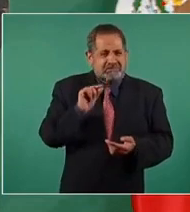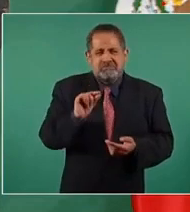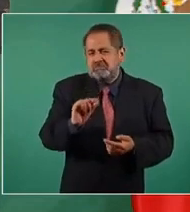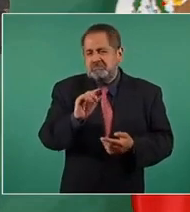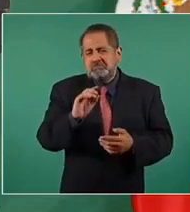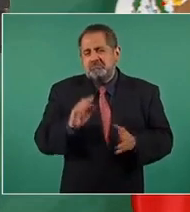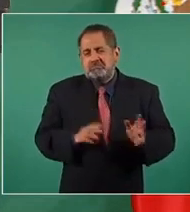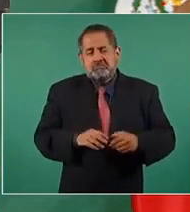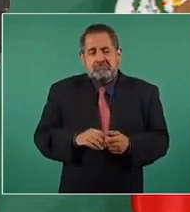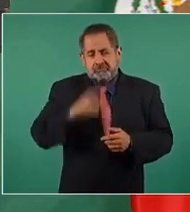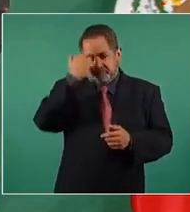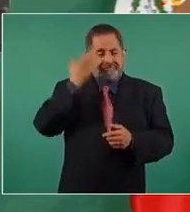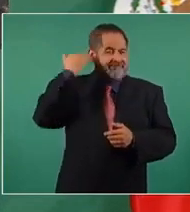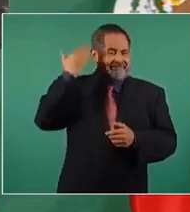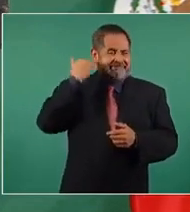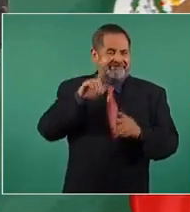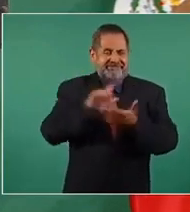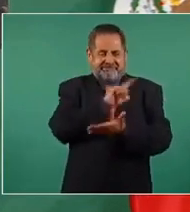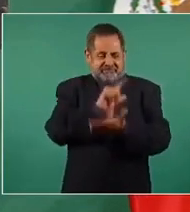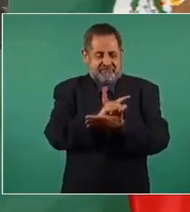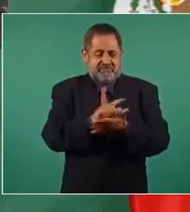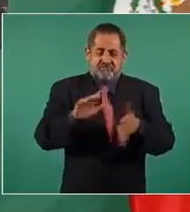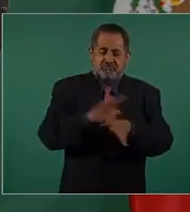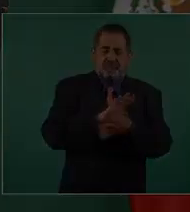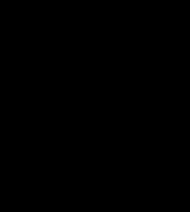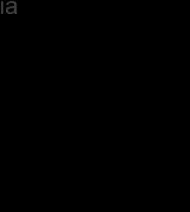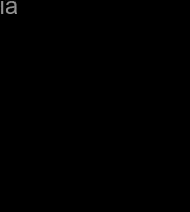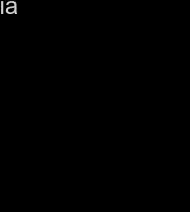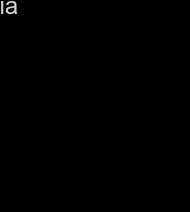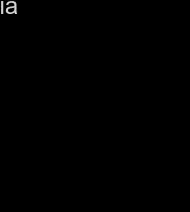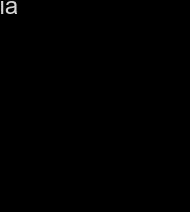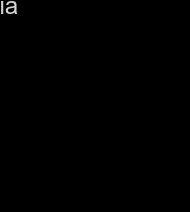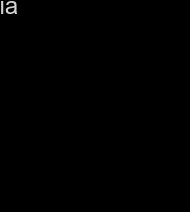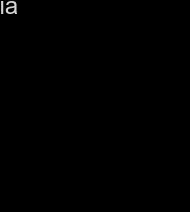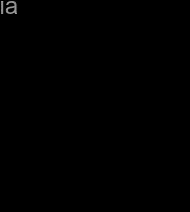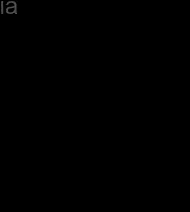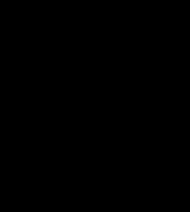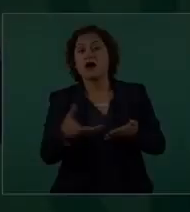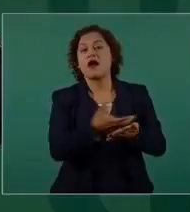de la llamada reforma energética.